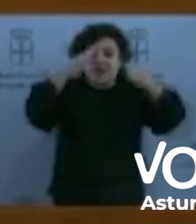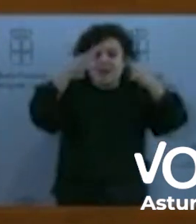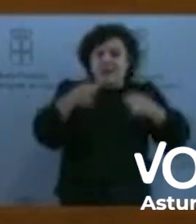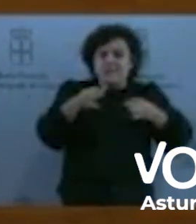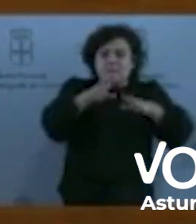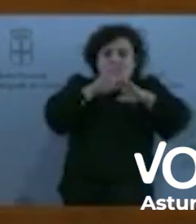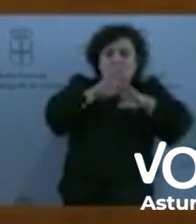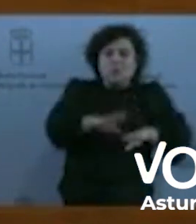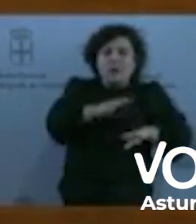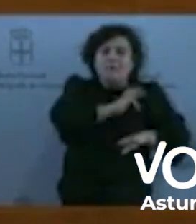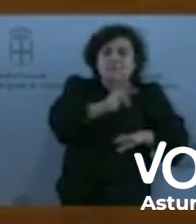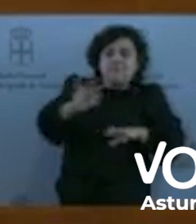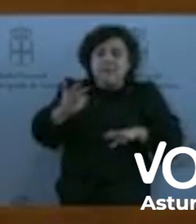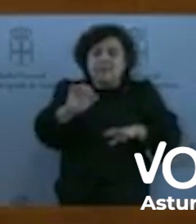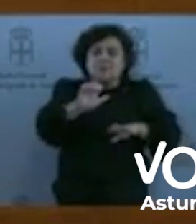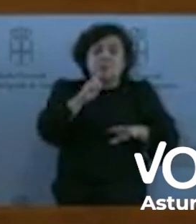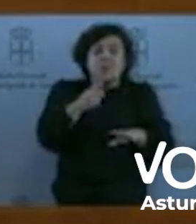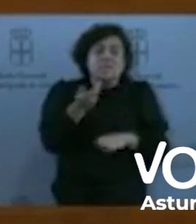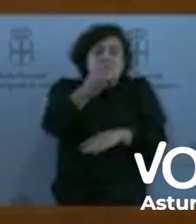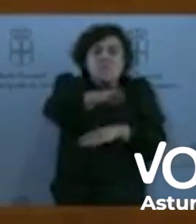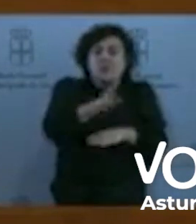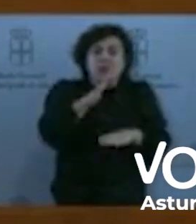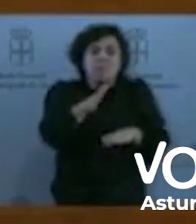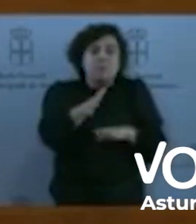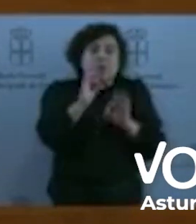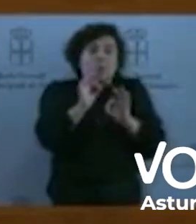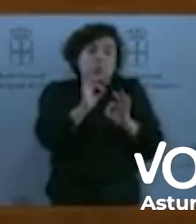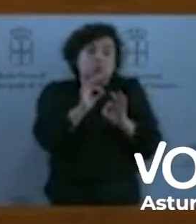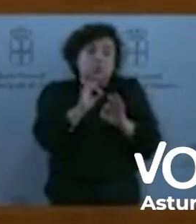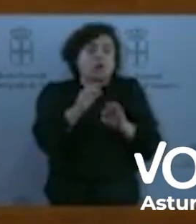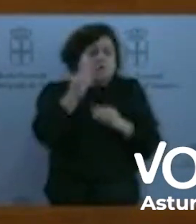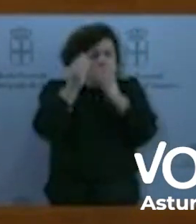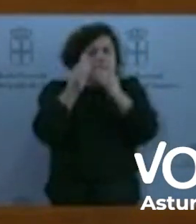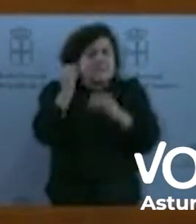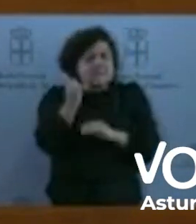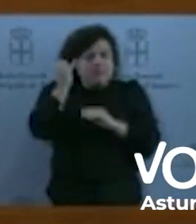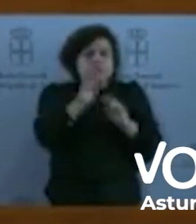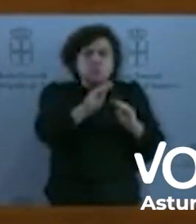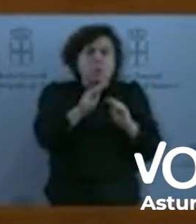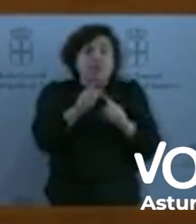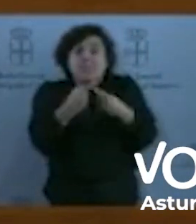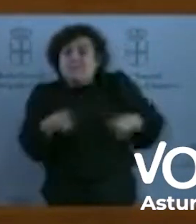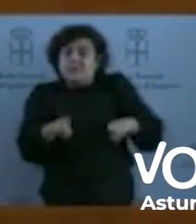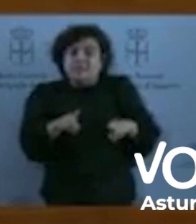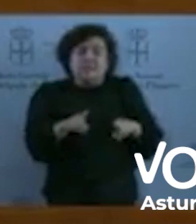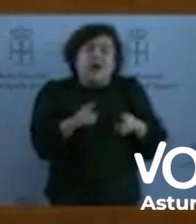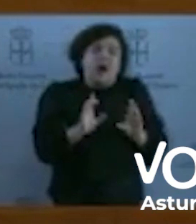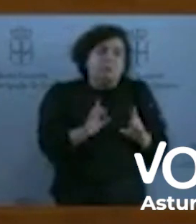como sucede hoy con algunos políticos que viven en la constante incoherencia de querer para los demás lo que no se aplican ellos